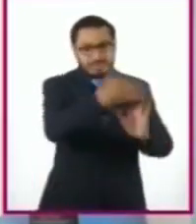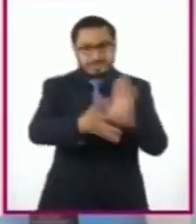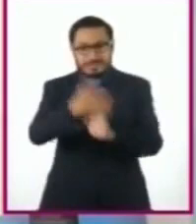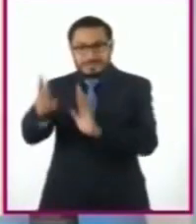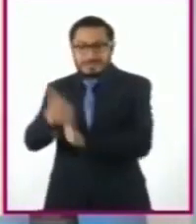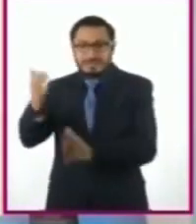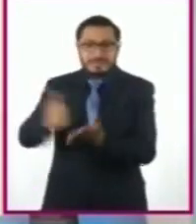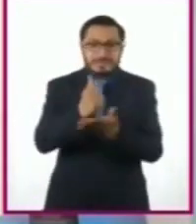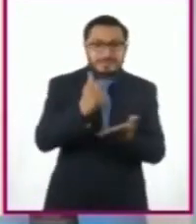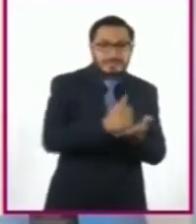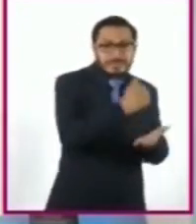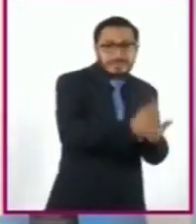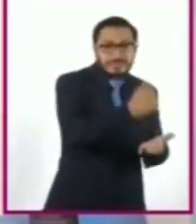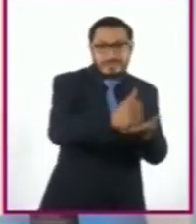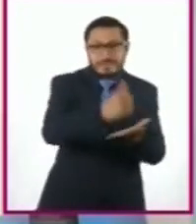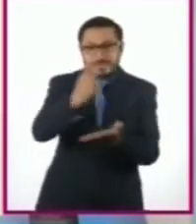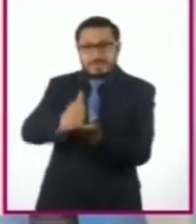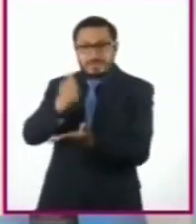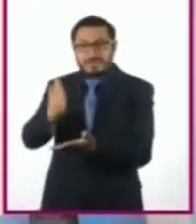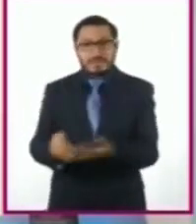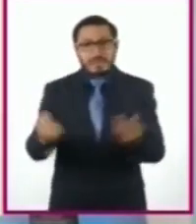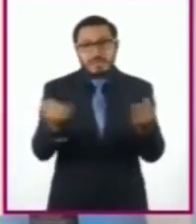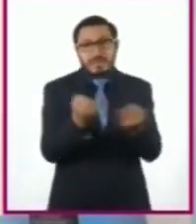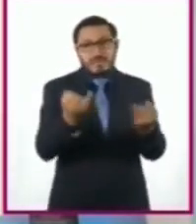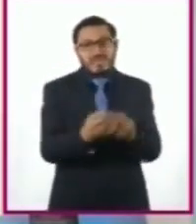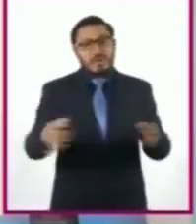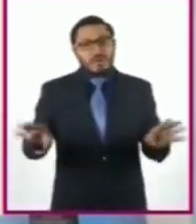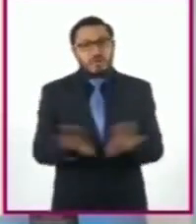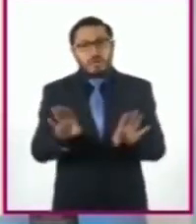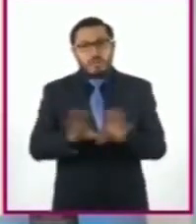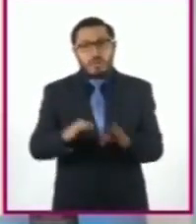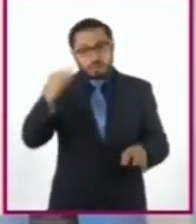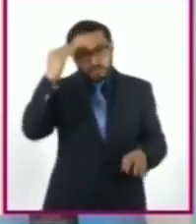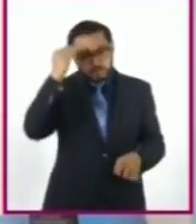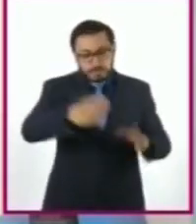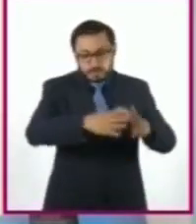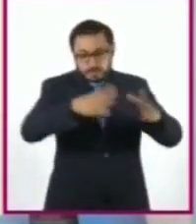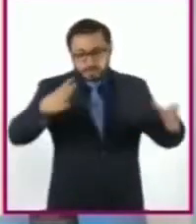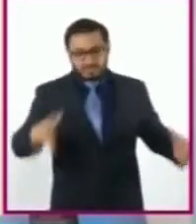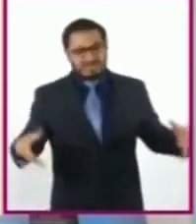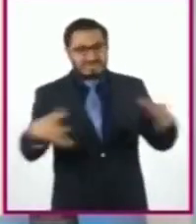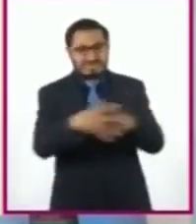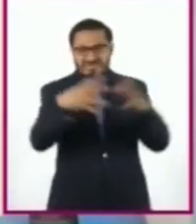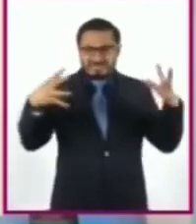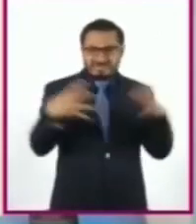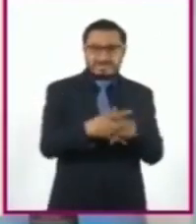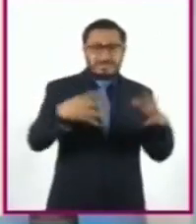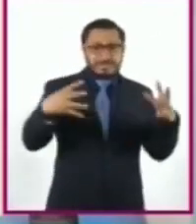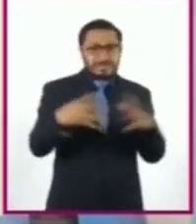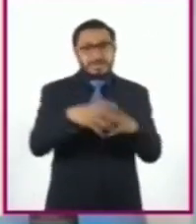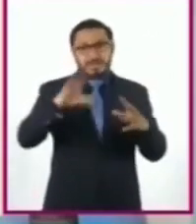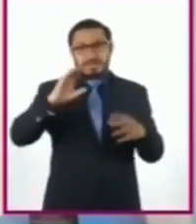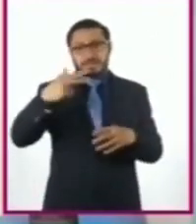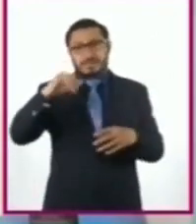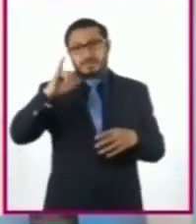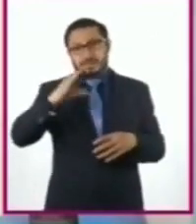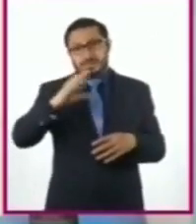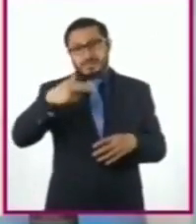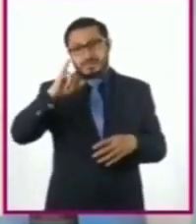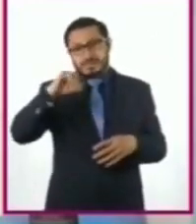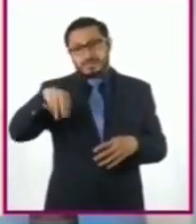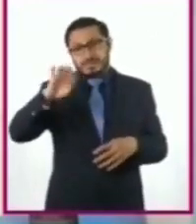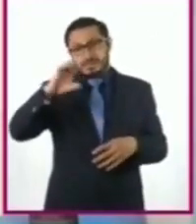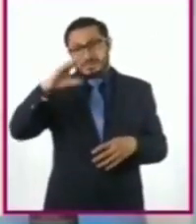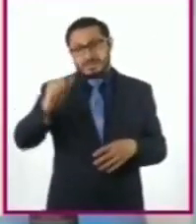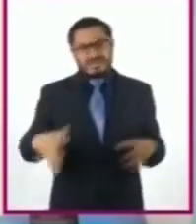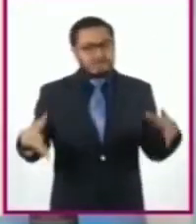también se deriva un ciclo de violencia con la guerra chichimeca, enfrentamientos sucesivos con